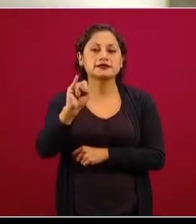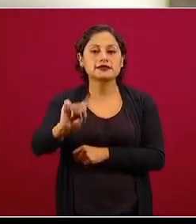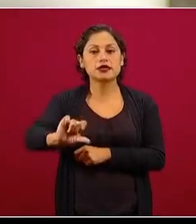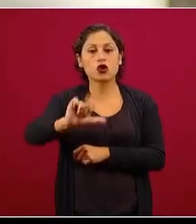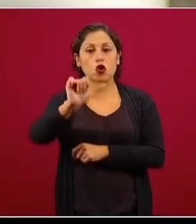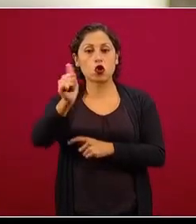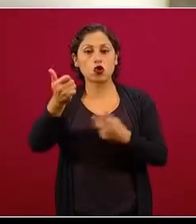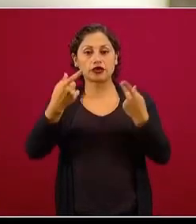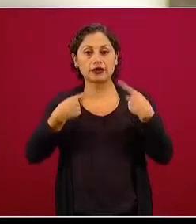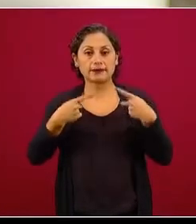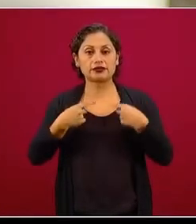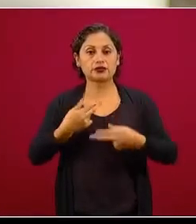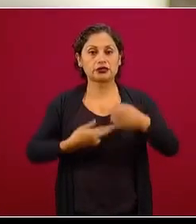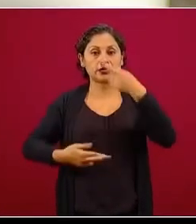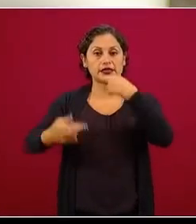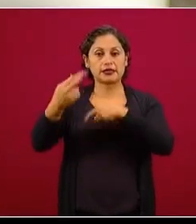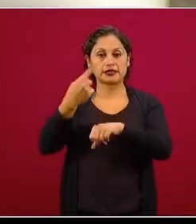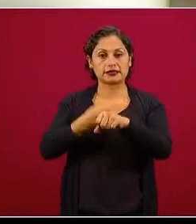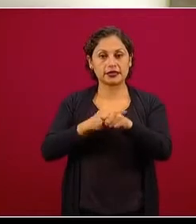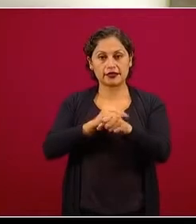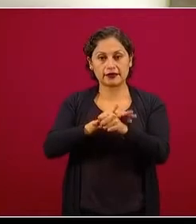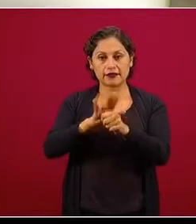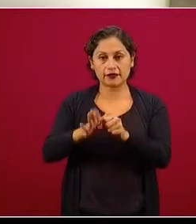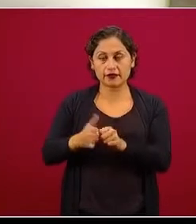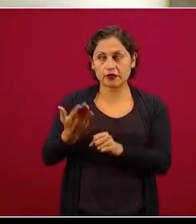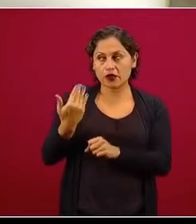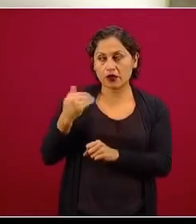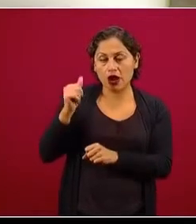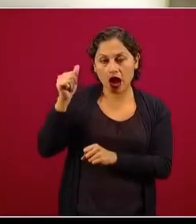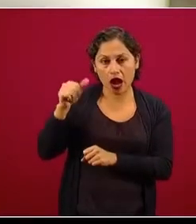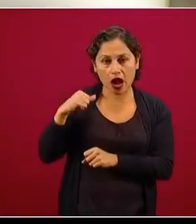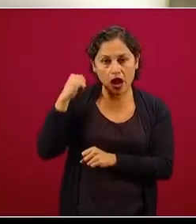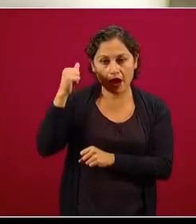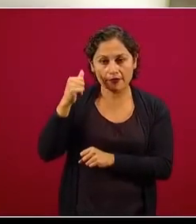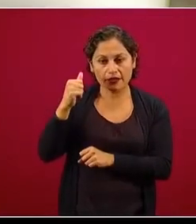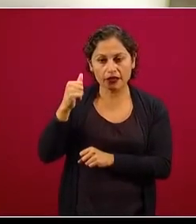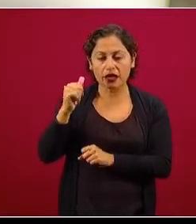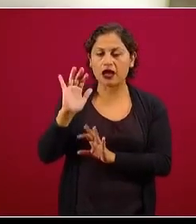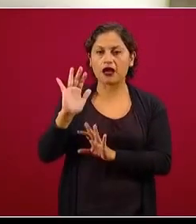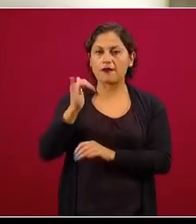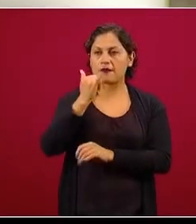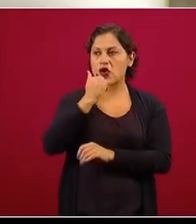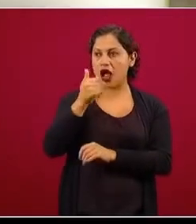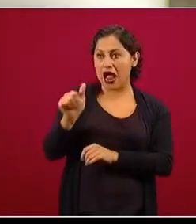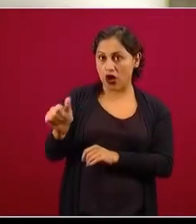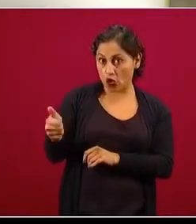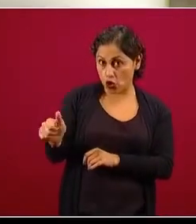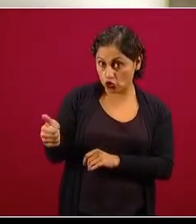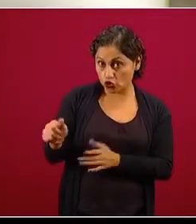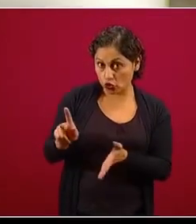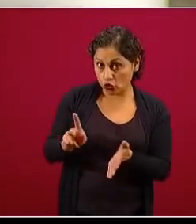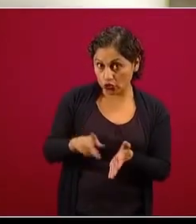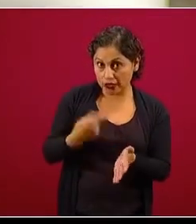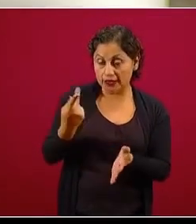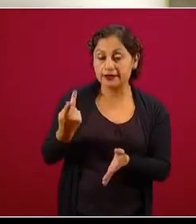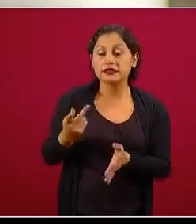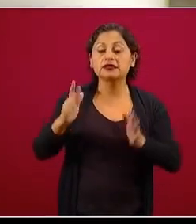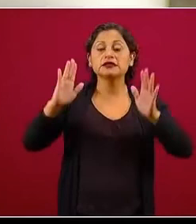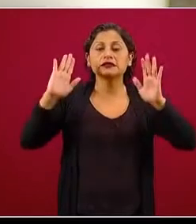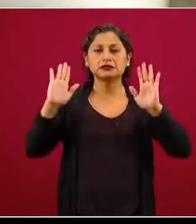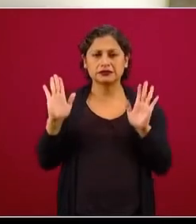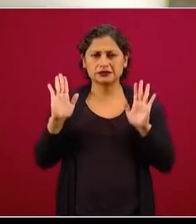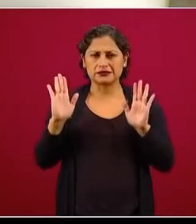que tuvo COVID en abril y lo tuvo el mes pasado, bueno, más bien este mes. En caso de que esto sea